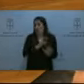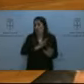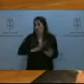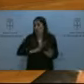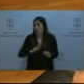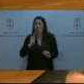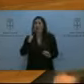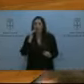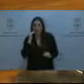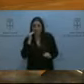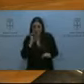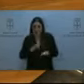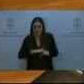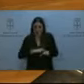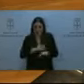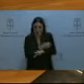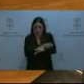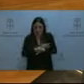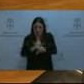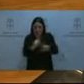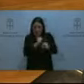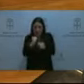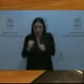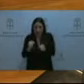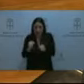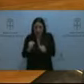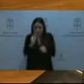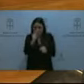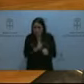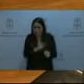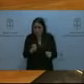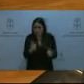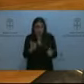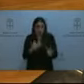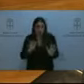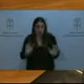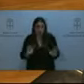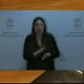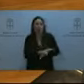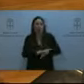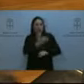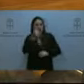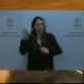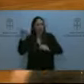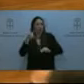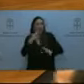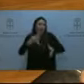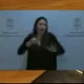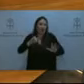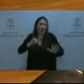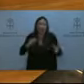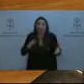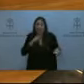de la variante de Pajares. Teóricamente la había, la dijo el ministro hace poco aquí, más o menos tentativa, y ahora